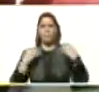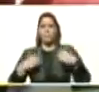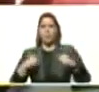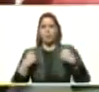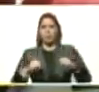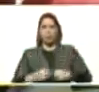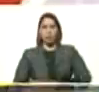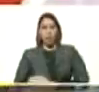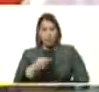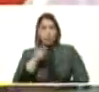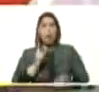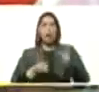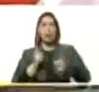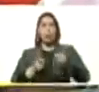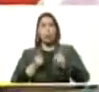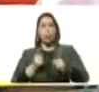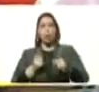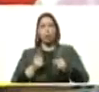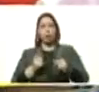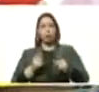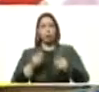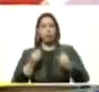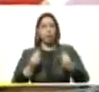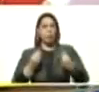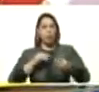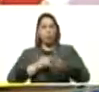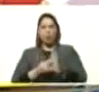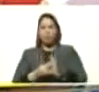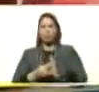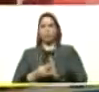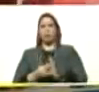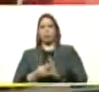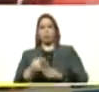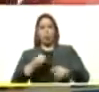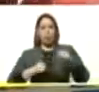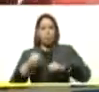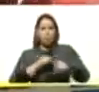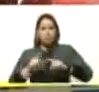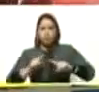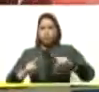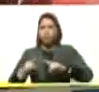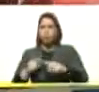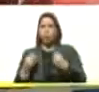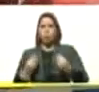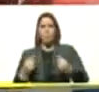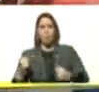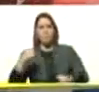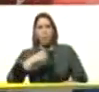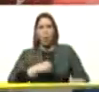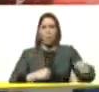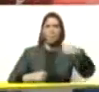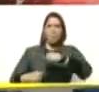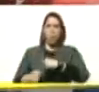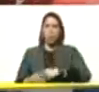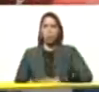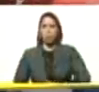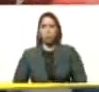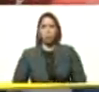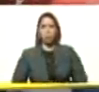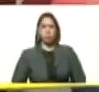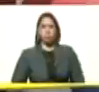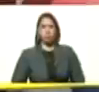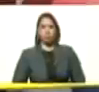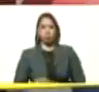Allá aprende alguna técnica de movimiento, como lanzar el jab, el uppercut, el gancho,